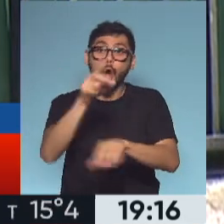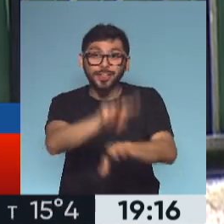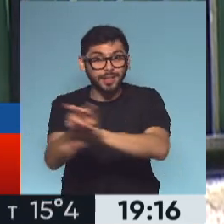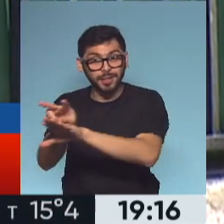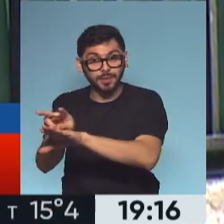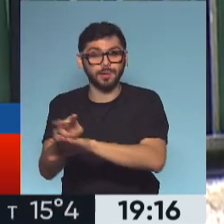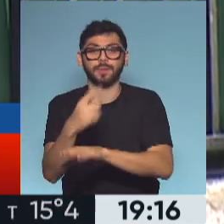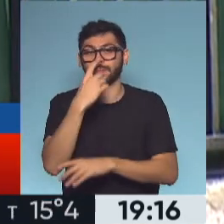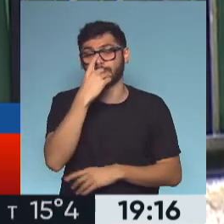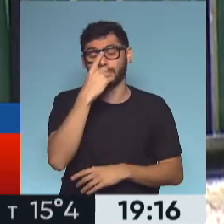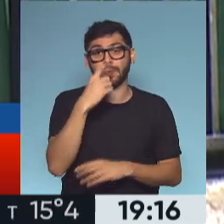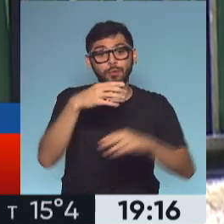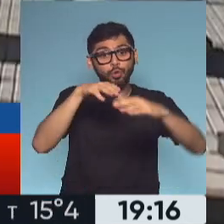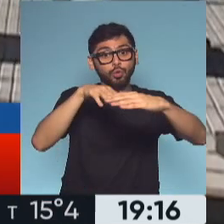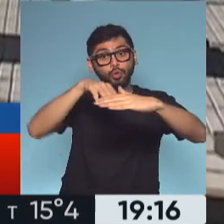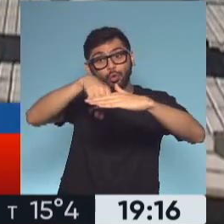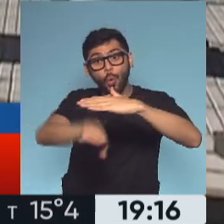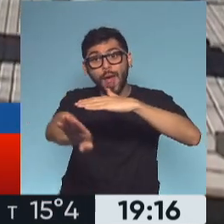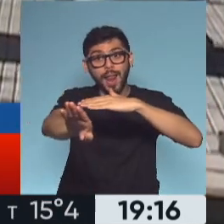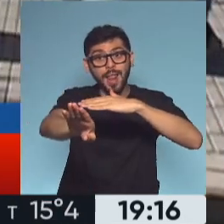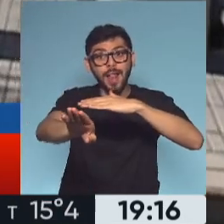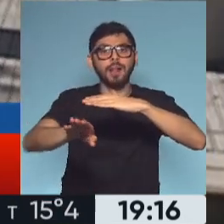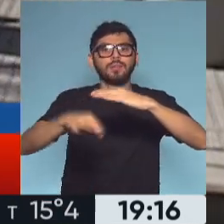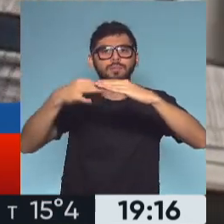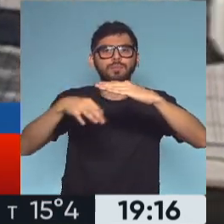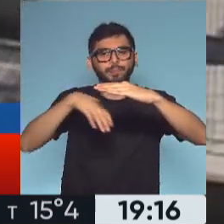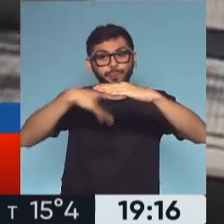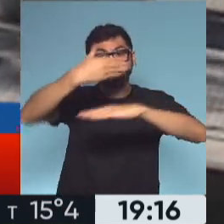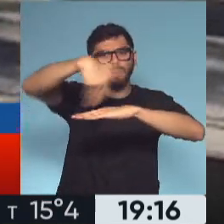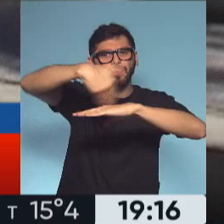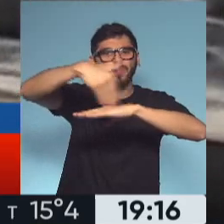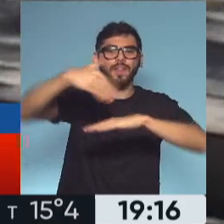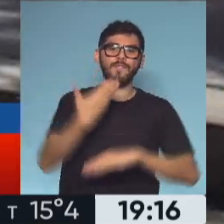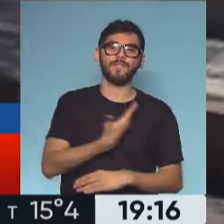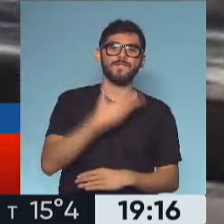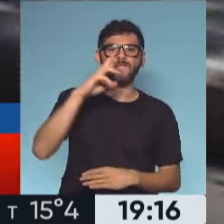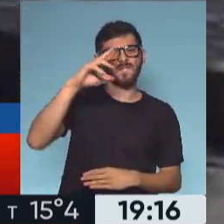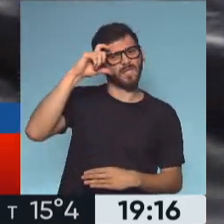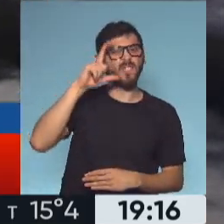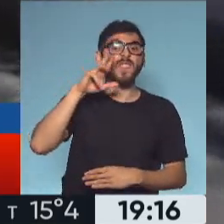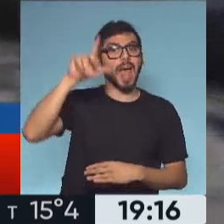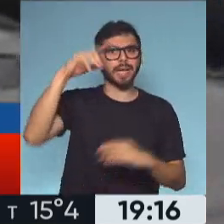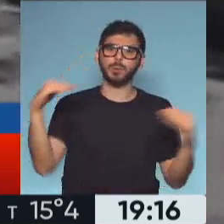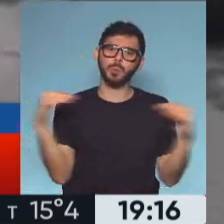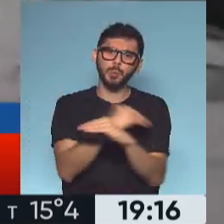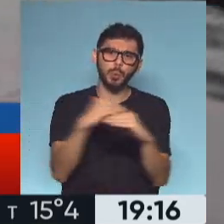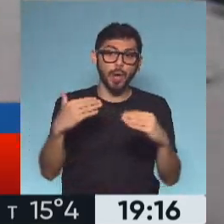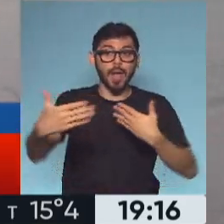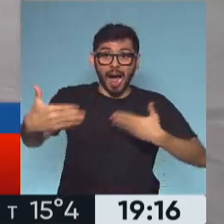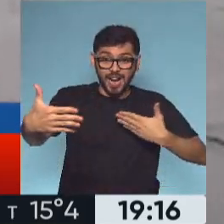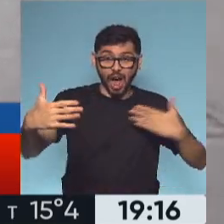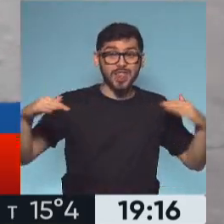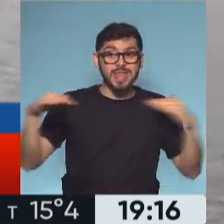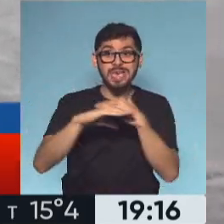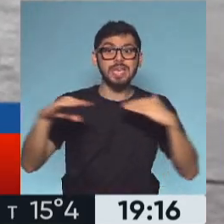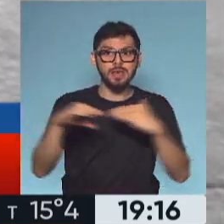La pasarela y el túnel pasan por la avenida Freire, de mucha circulación, es un bulevar muy amplio,